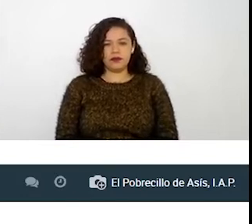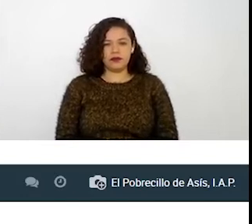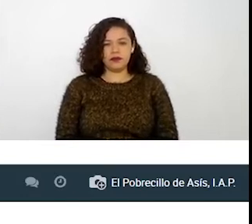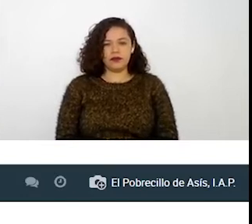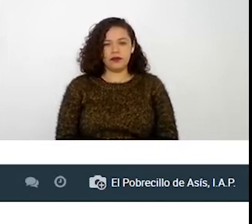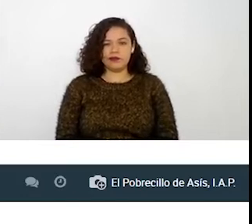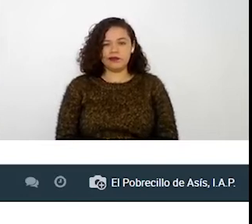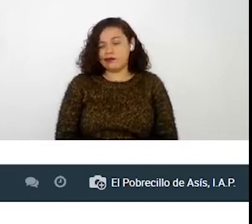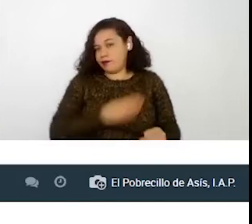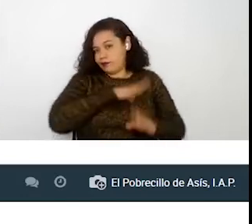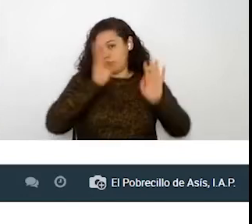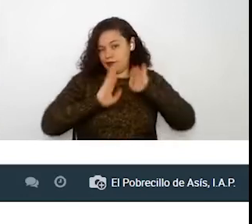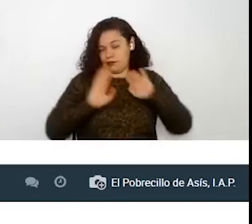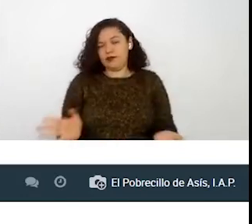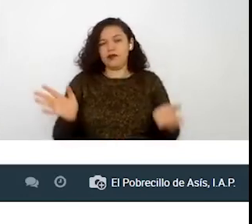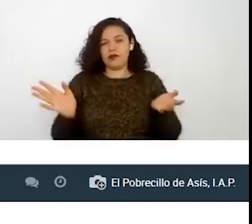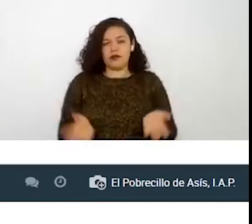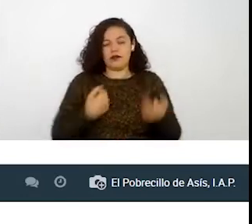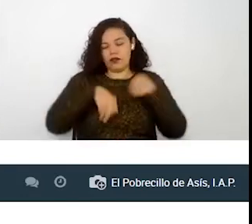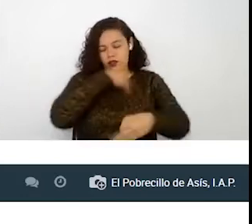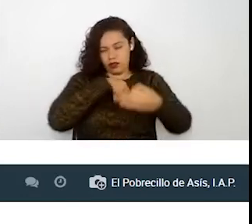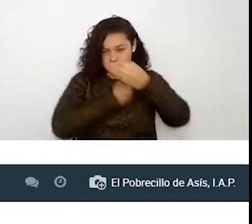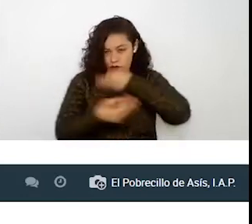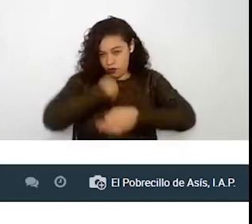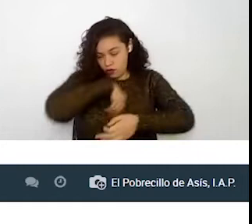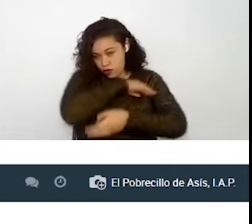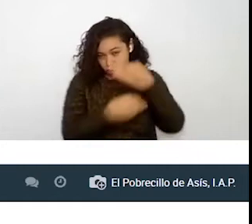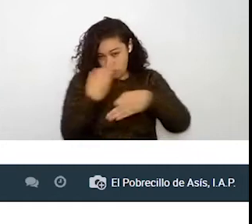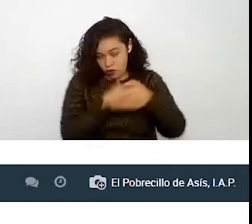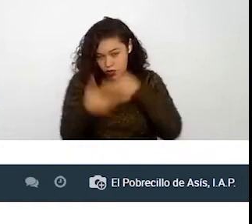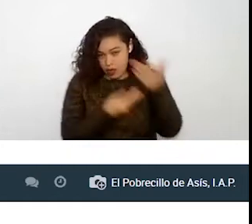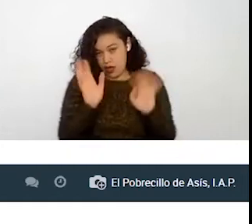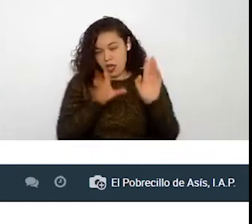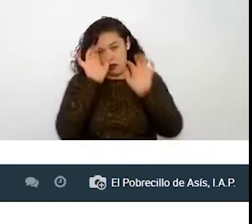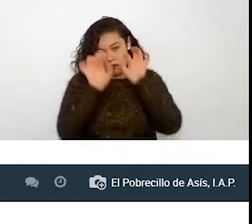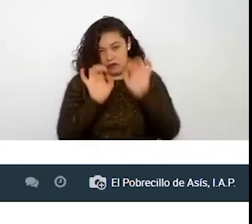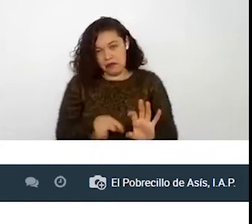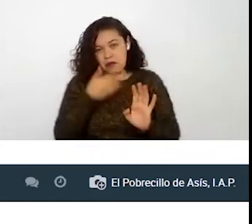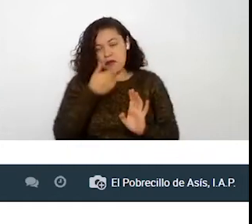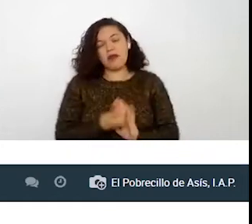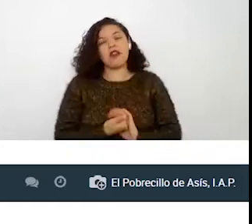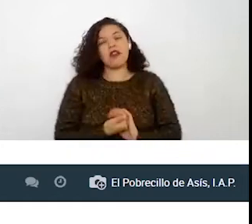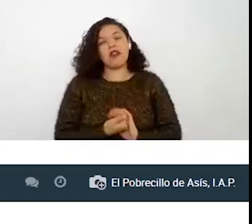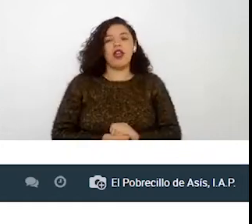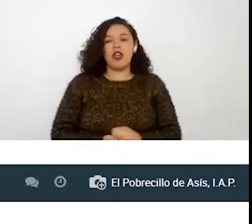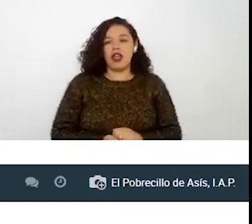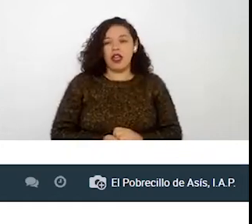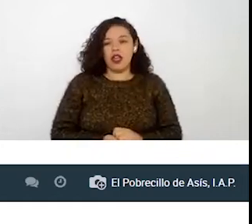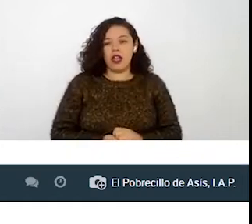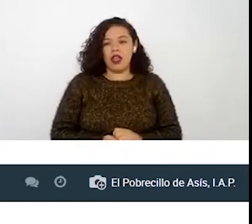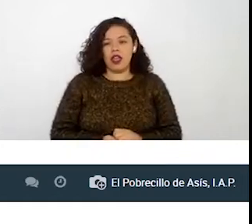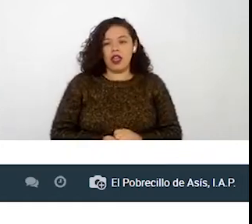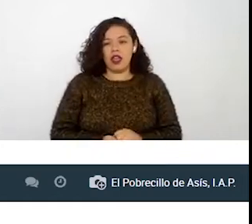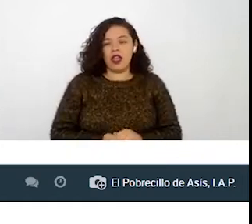Y bueno ya tenemos cargado nuestro servicio nuestro tercer servicio y de la misma forma no olviden